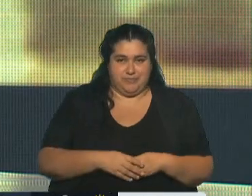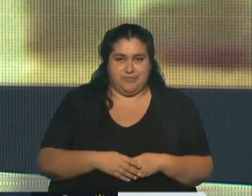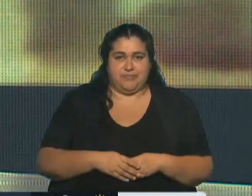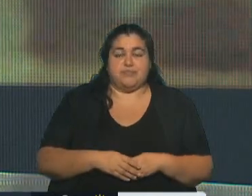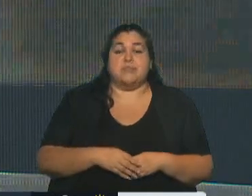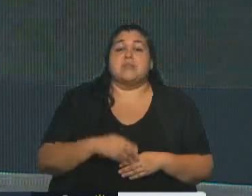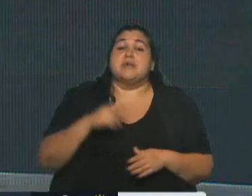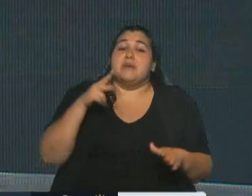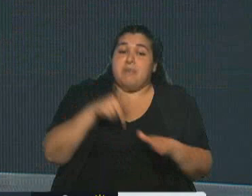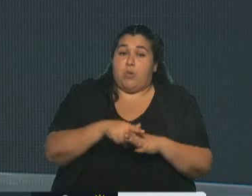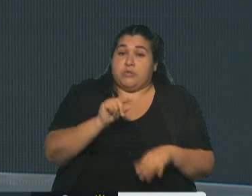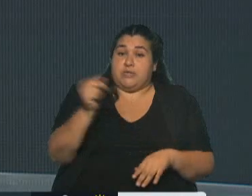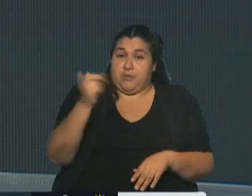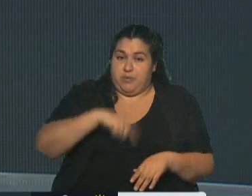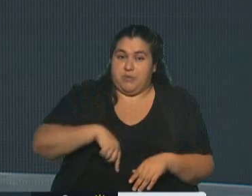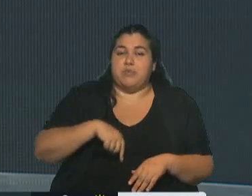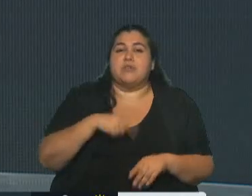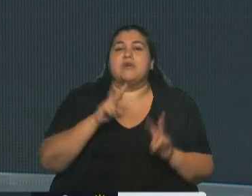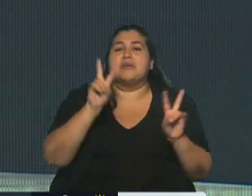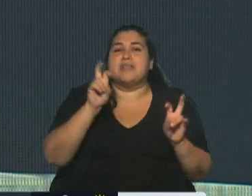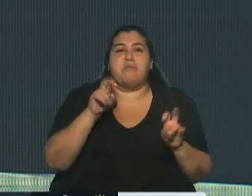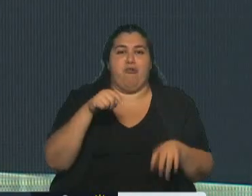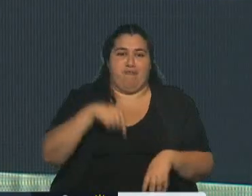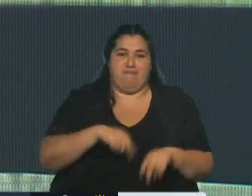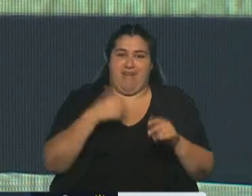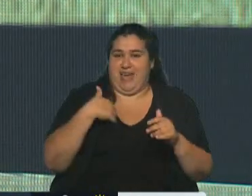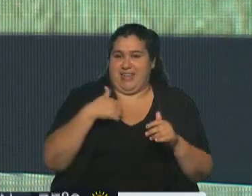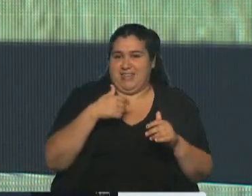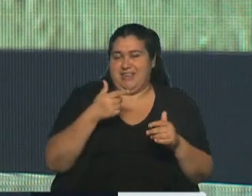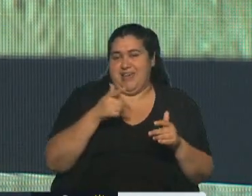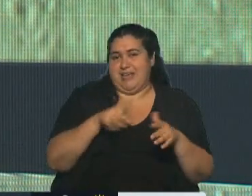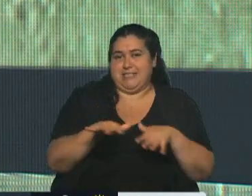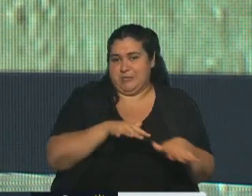cuando regresemos vamos a volver a nuestra región que también tiene sus